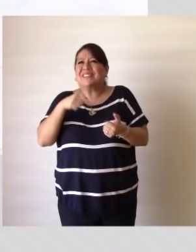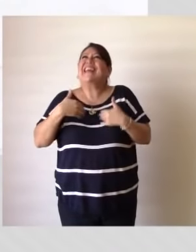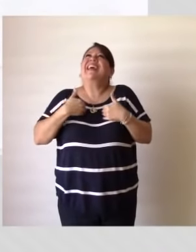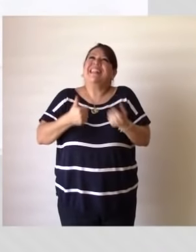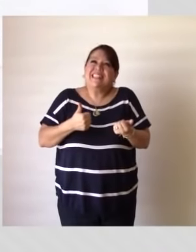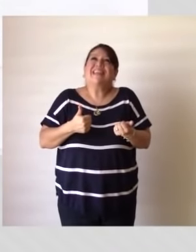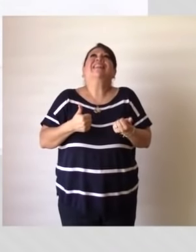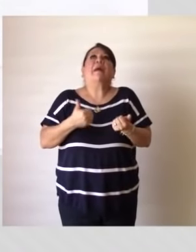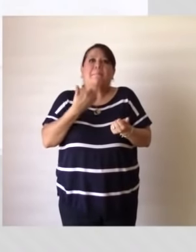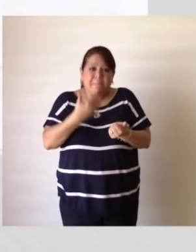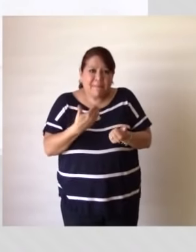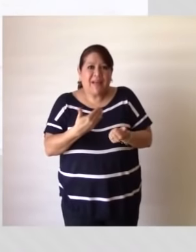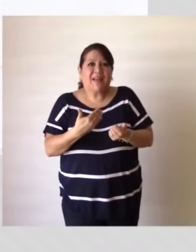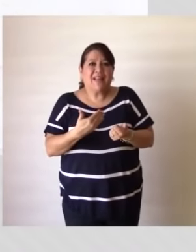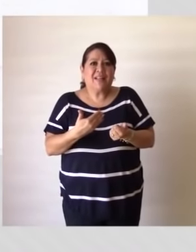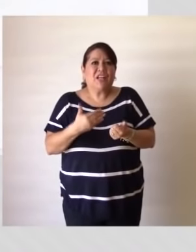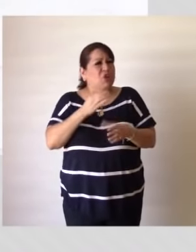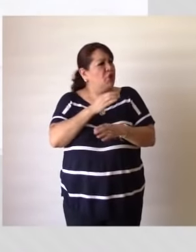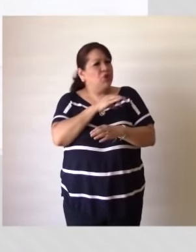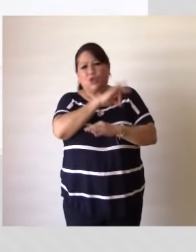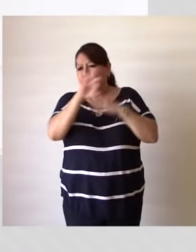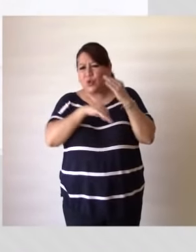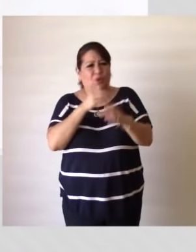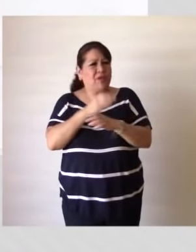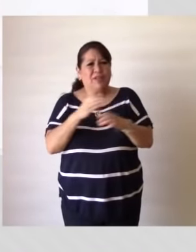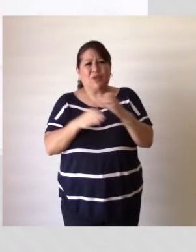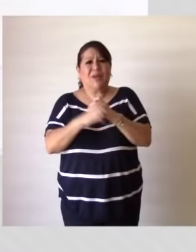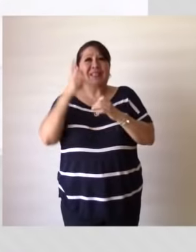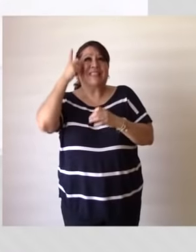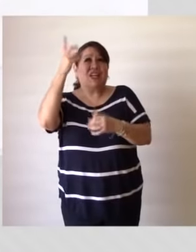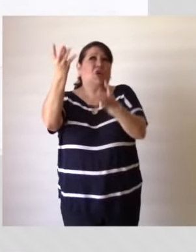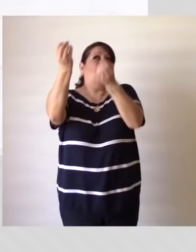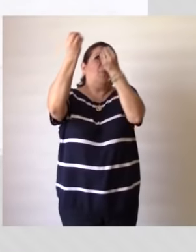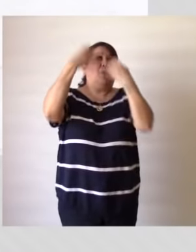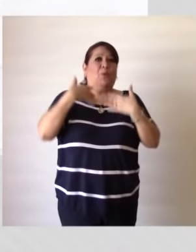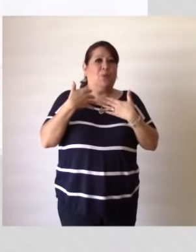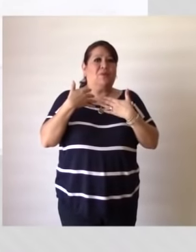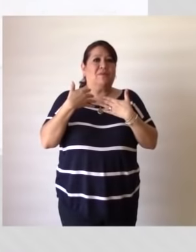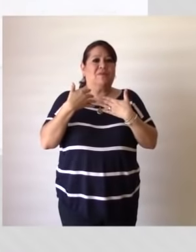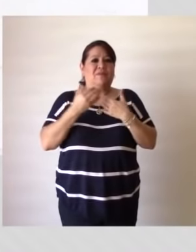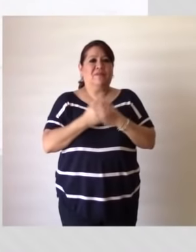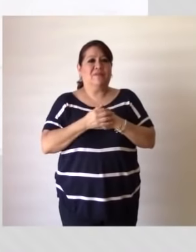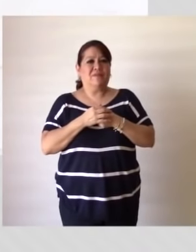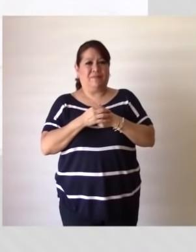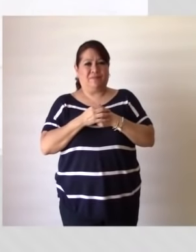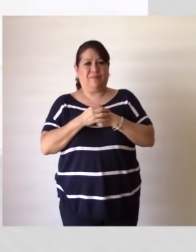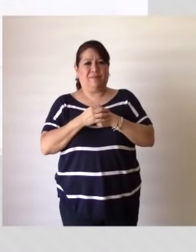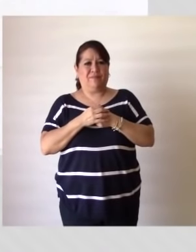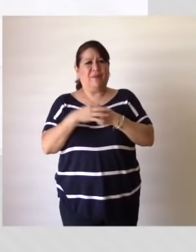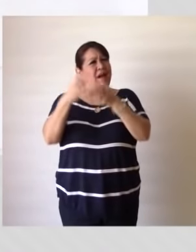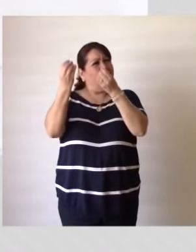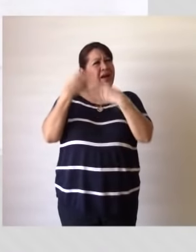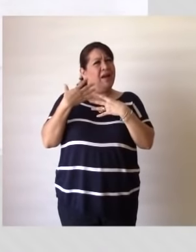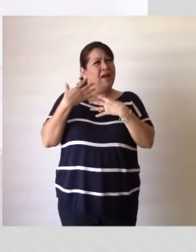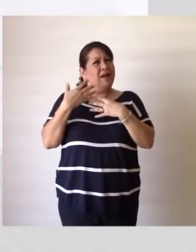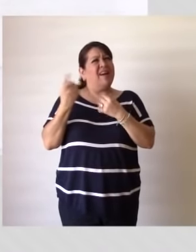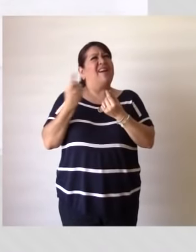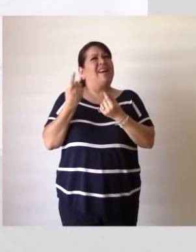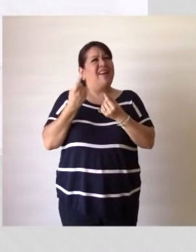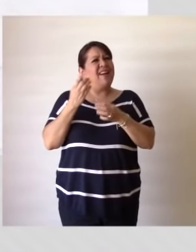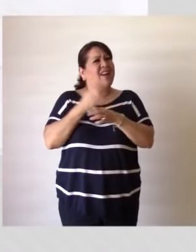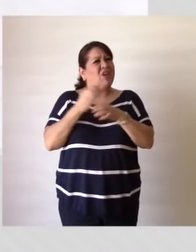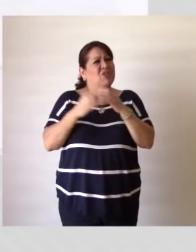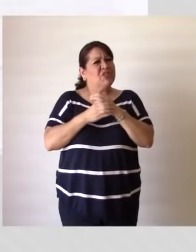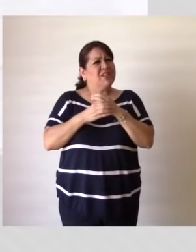cuando se referían las cosas que dios nos ha dado cómo se refería a ellas dijo algún son algunas